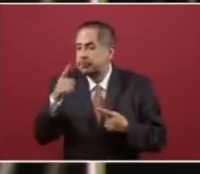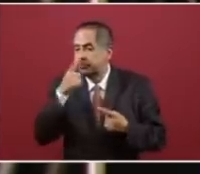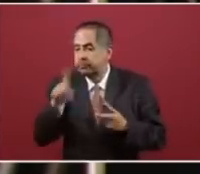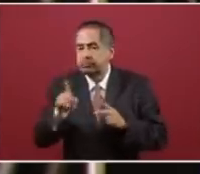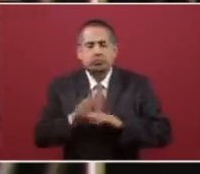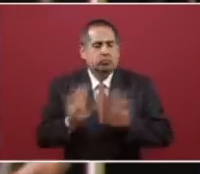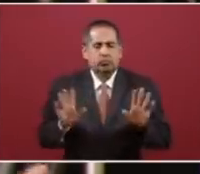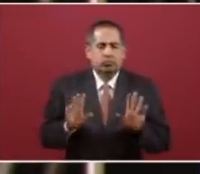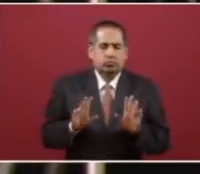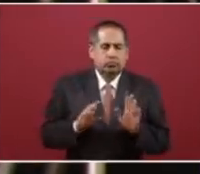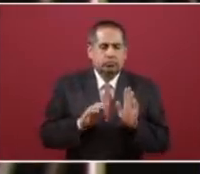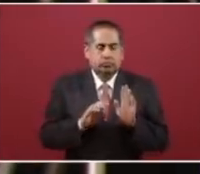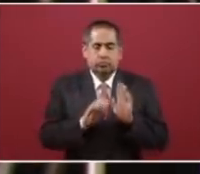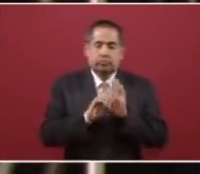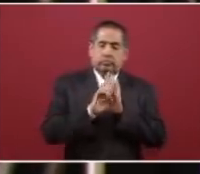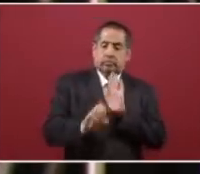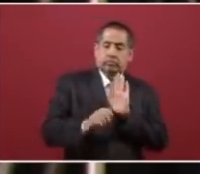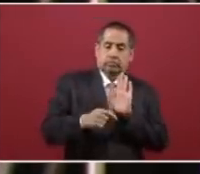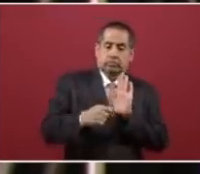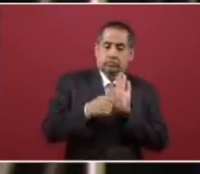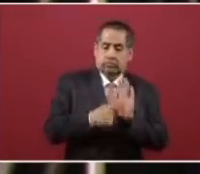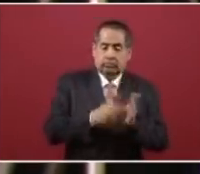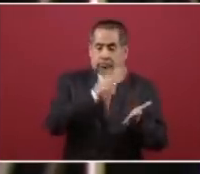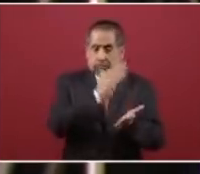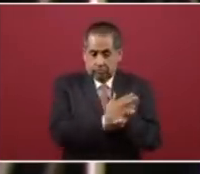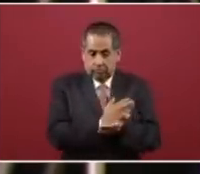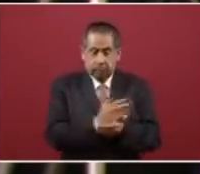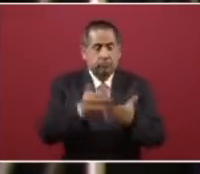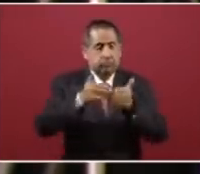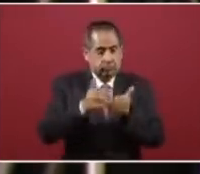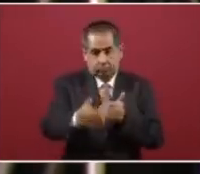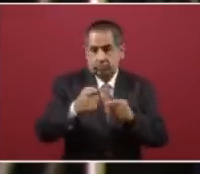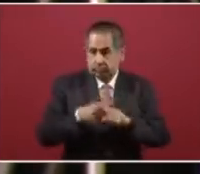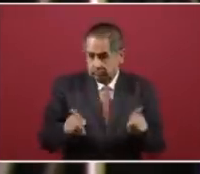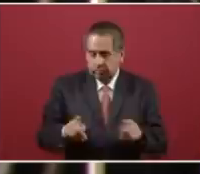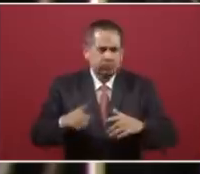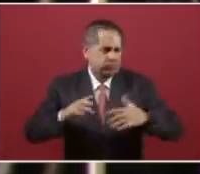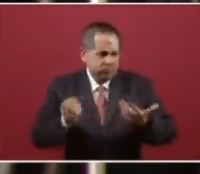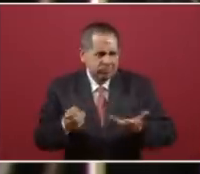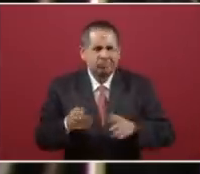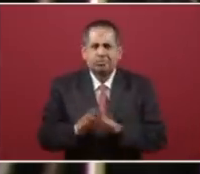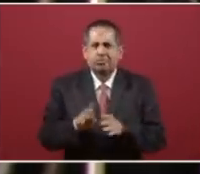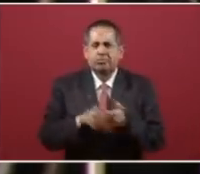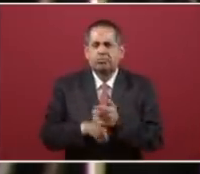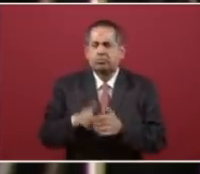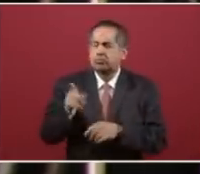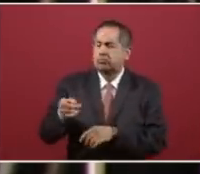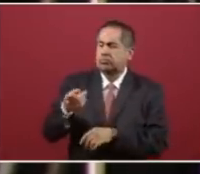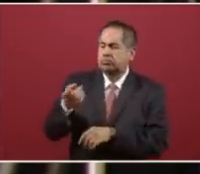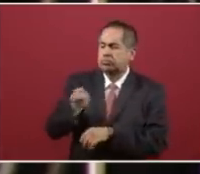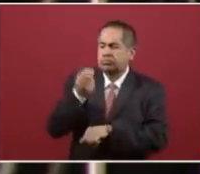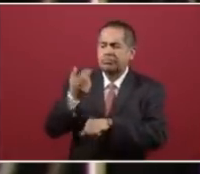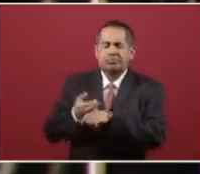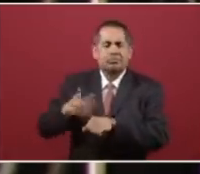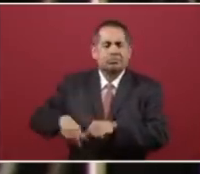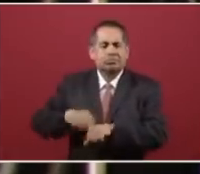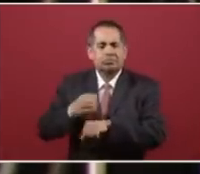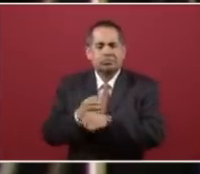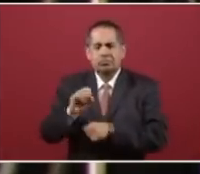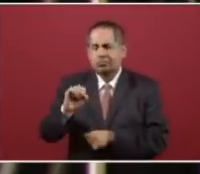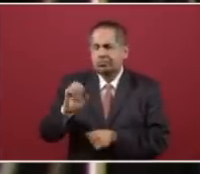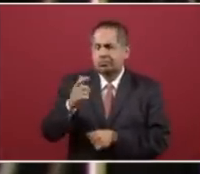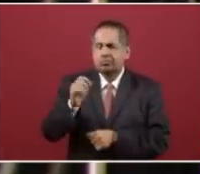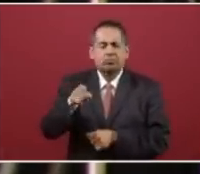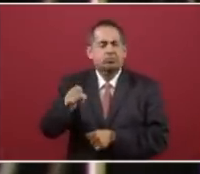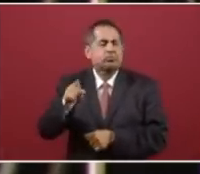quedando como el ejemplo de lo que ya no se debe hacer por un lado y por el otro lado al hacer de gobernación contra la